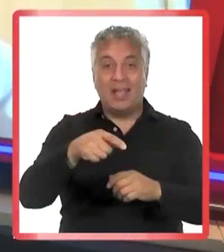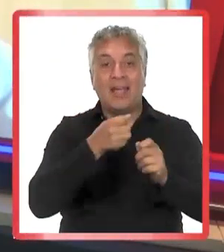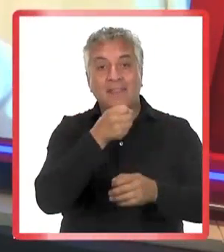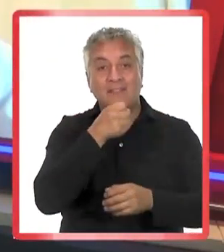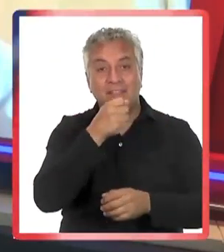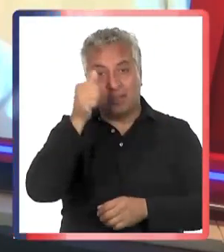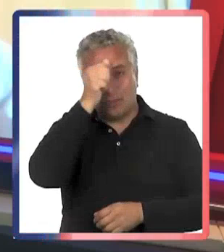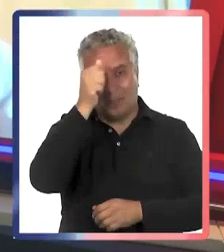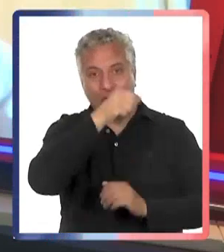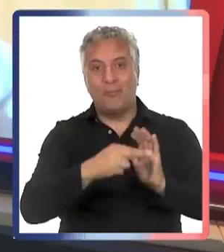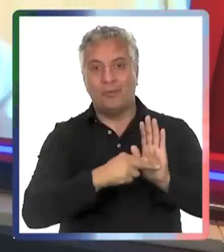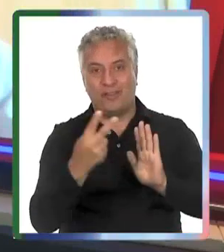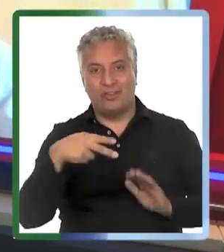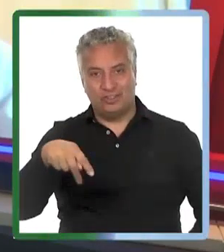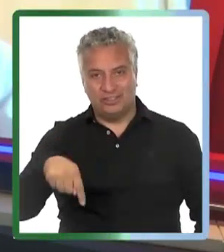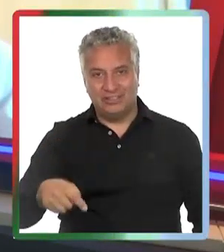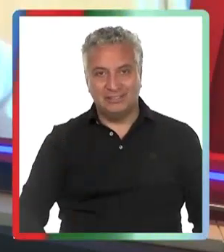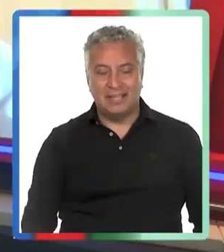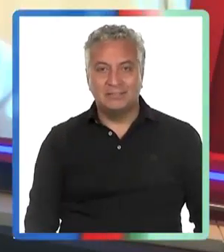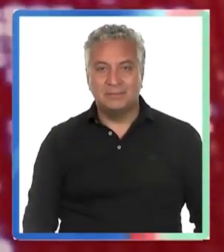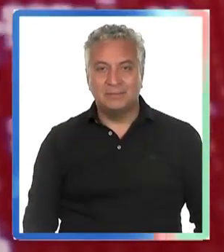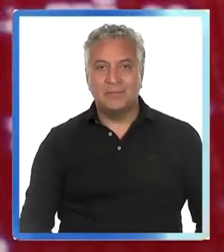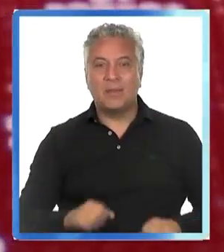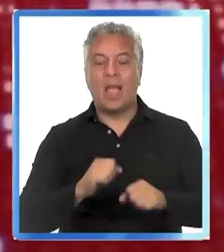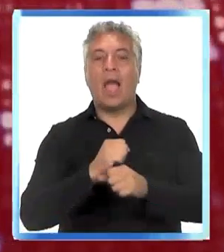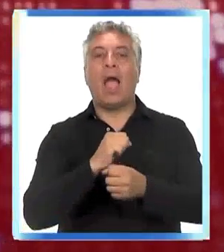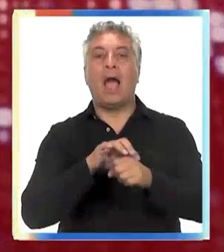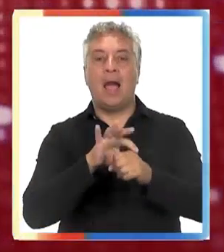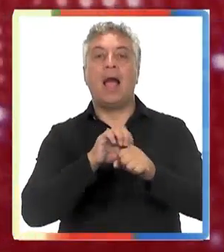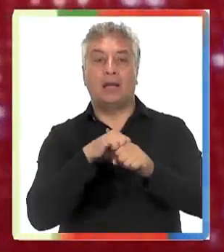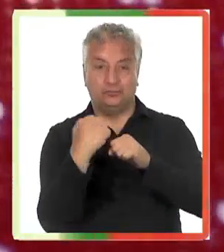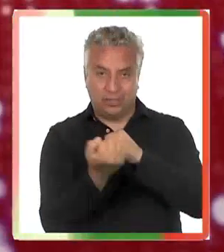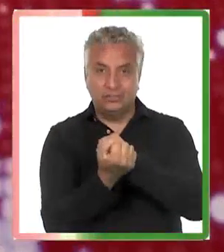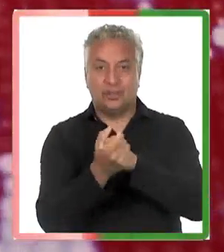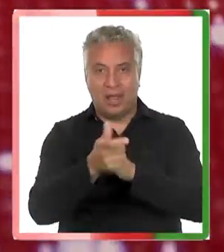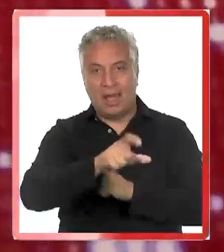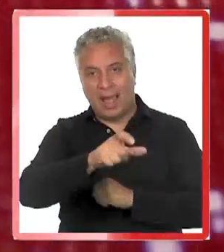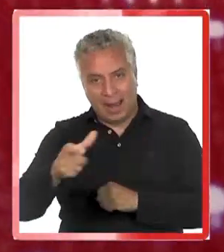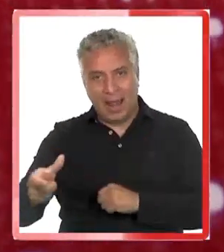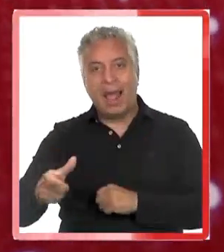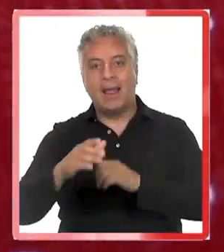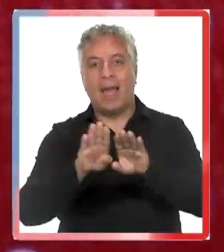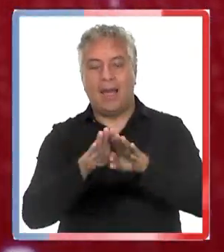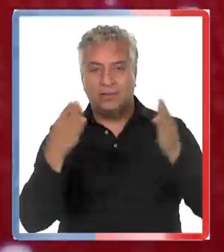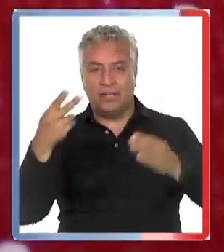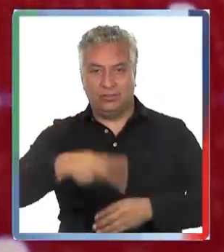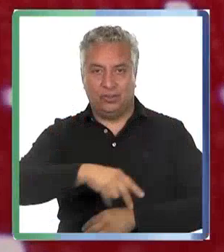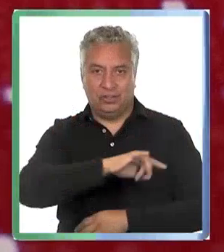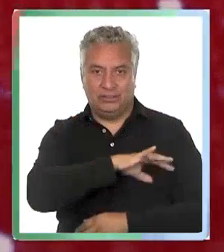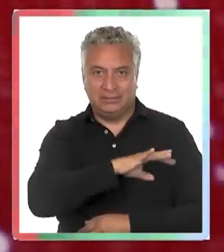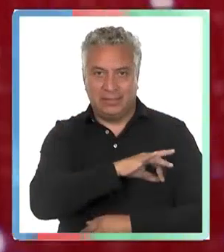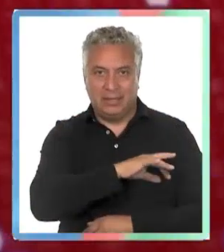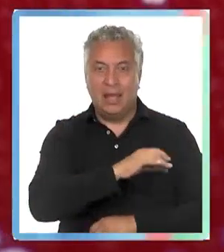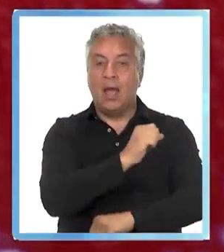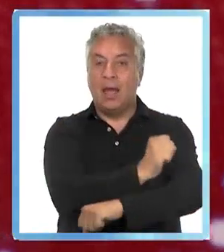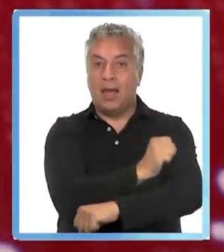domingo de Portavoz Noticias. Hasta pronto. Asociación Regional de Canales de Televisión de Señal Abierta de